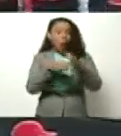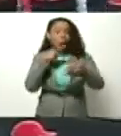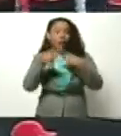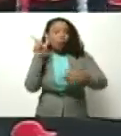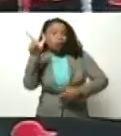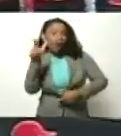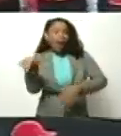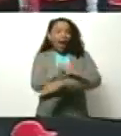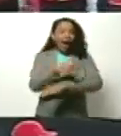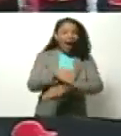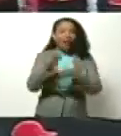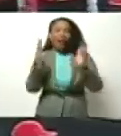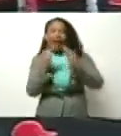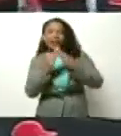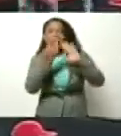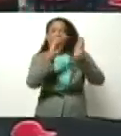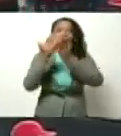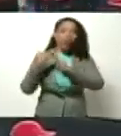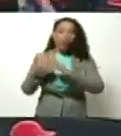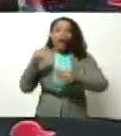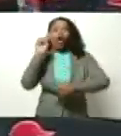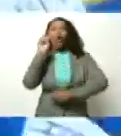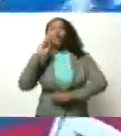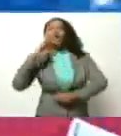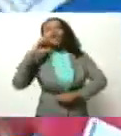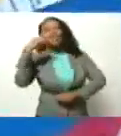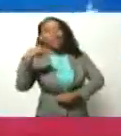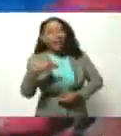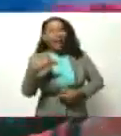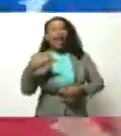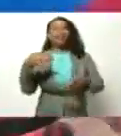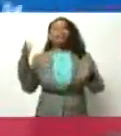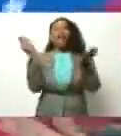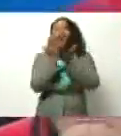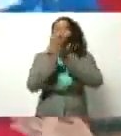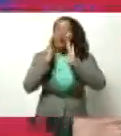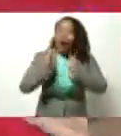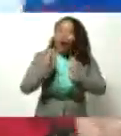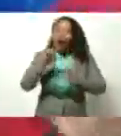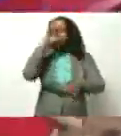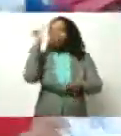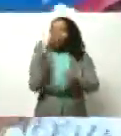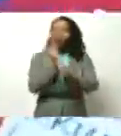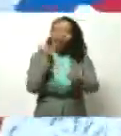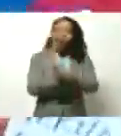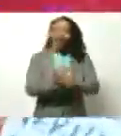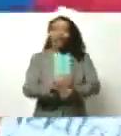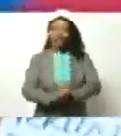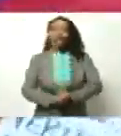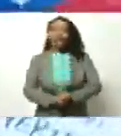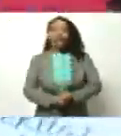en la calle manda en la casa en la comunidad en la UV en el colegio en el trabajo